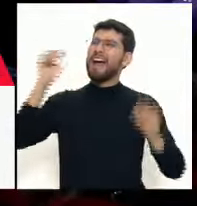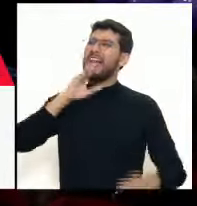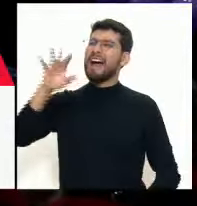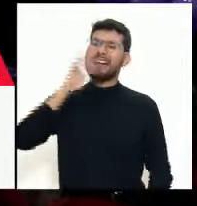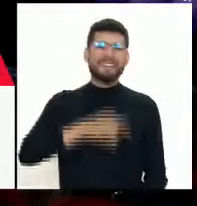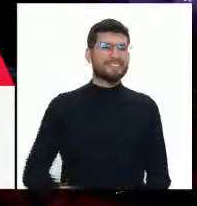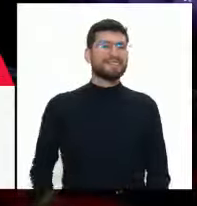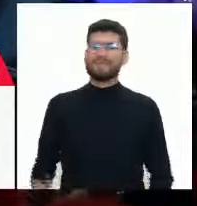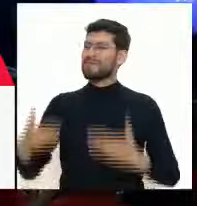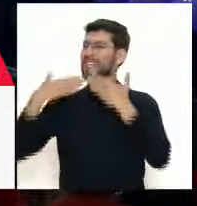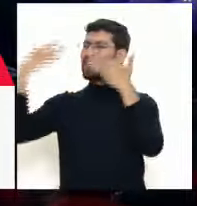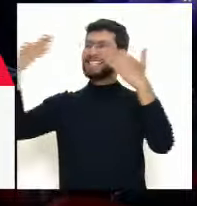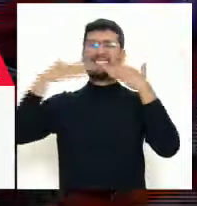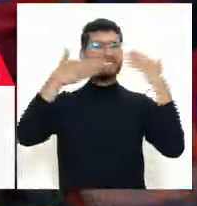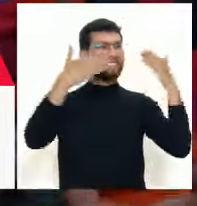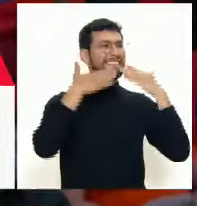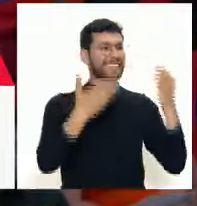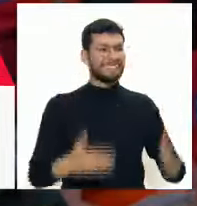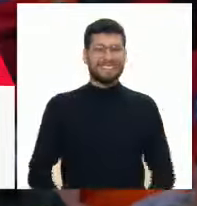Hankunawan! ¡Gracias!